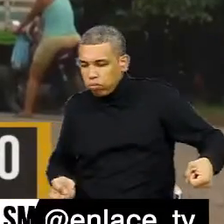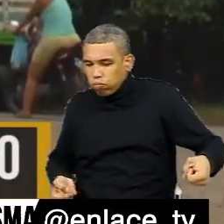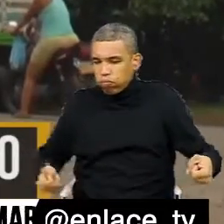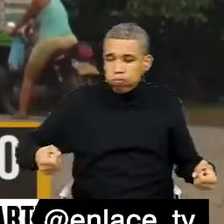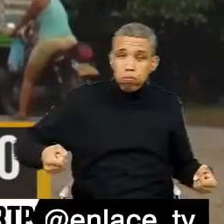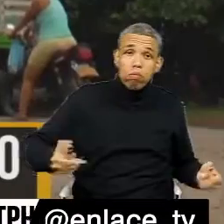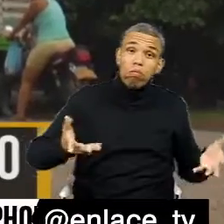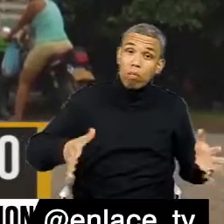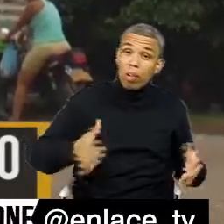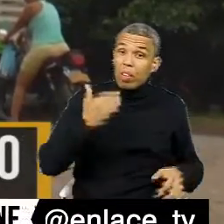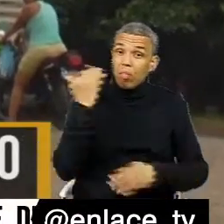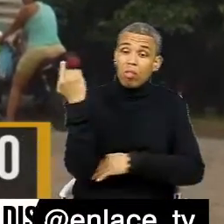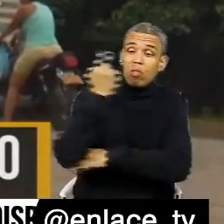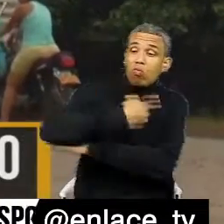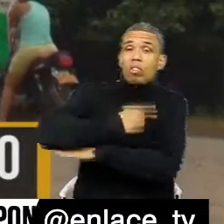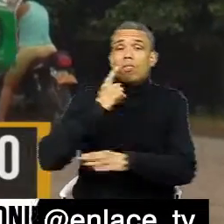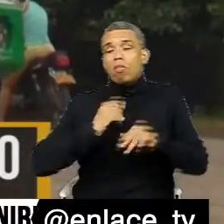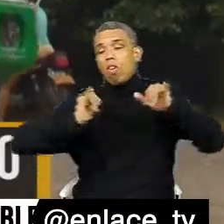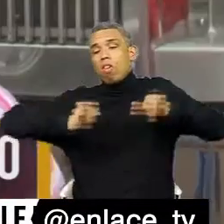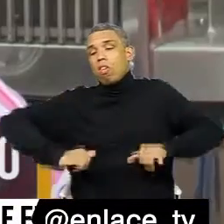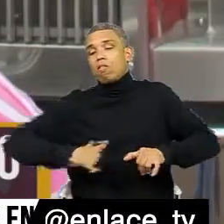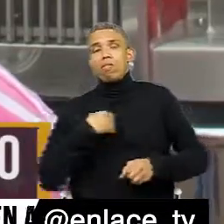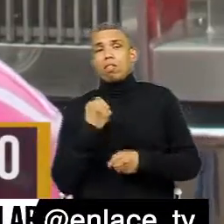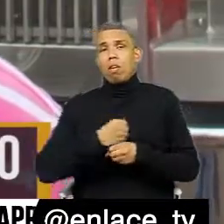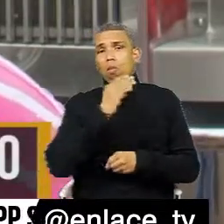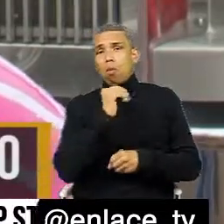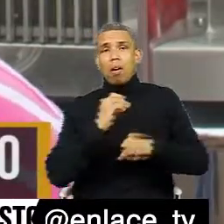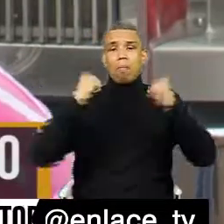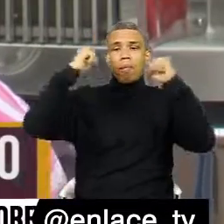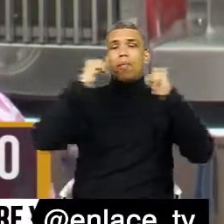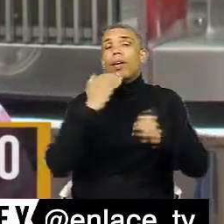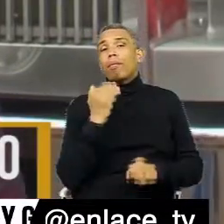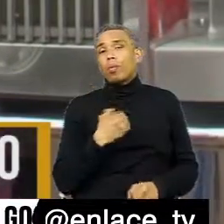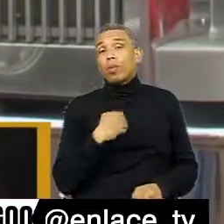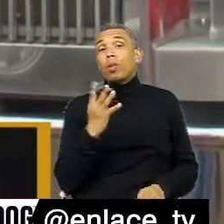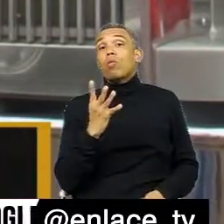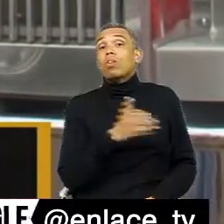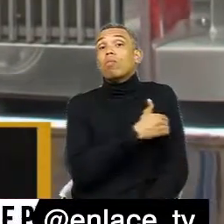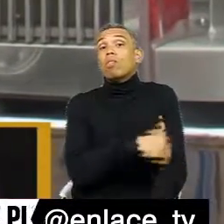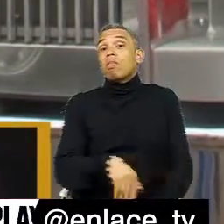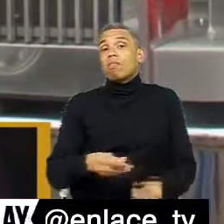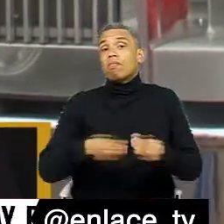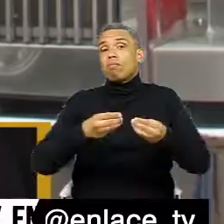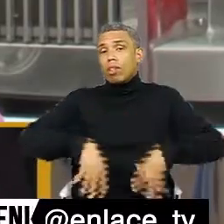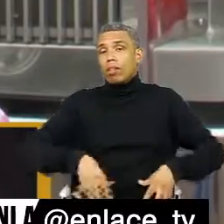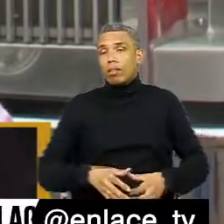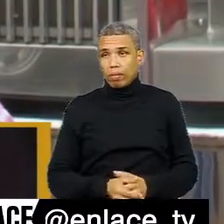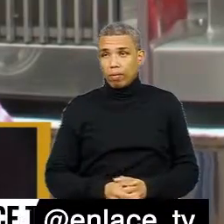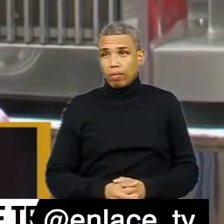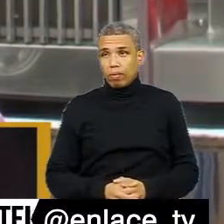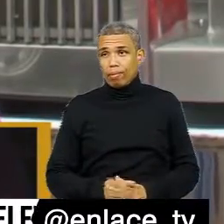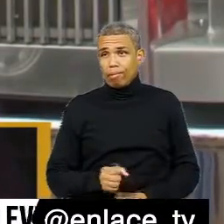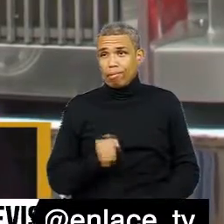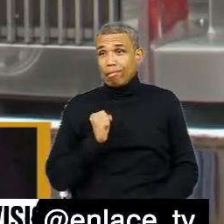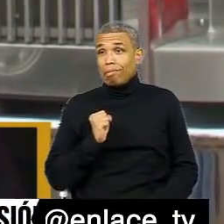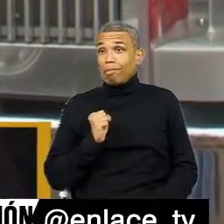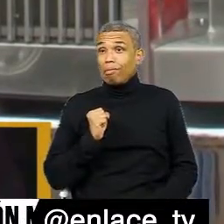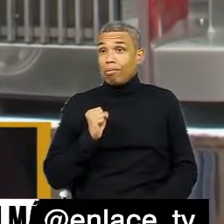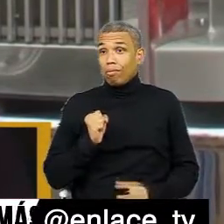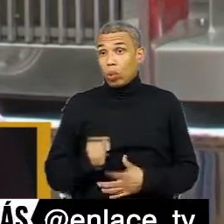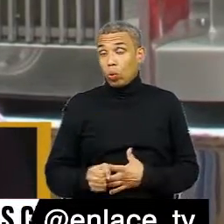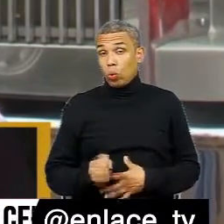de aproximadamente 4 millones de pesos. Cuatro personas en parte de mi hogar igualmente, pero es duro en esta situación a los